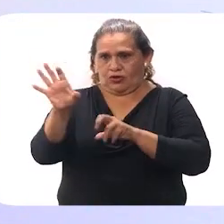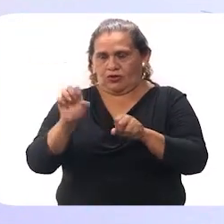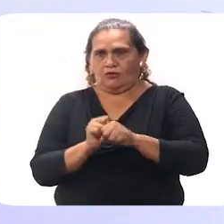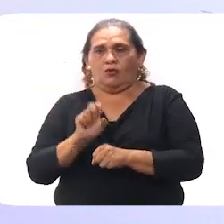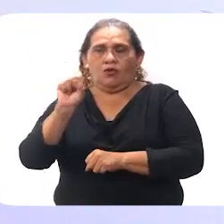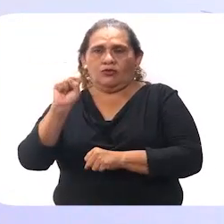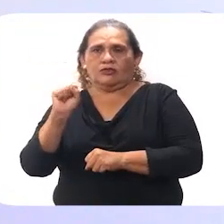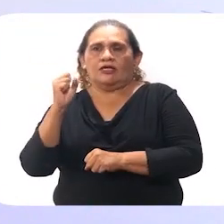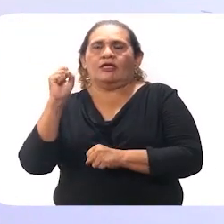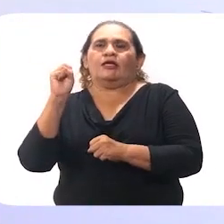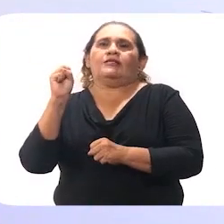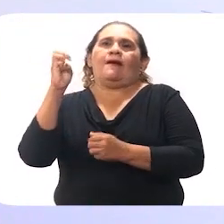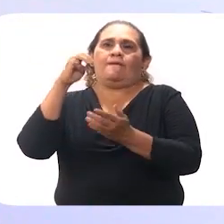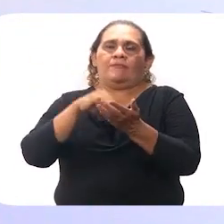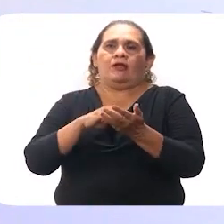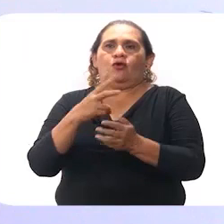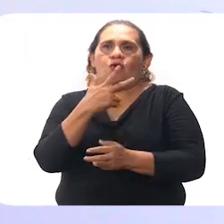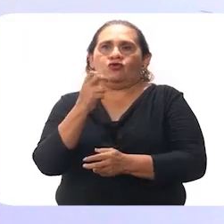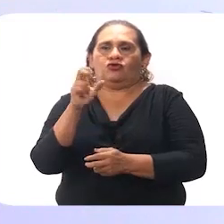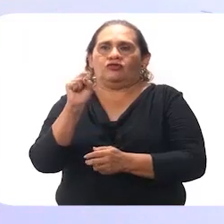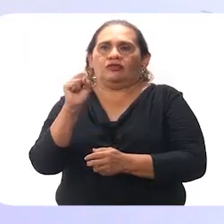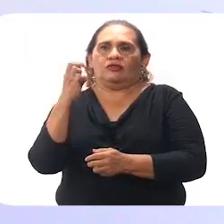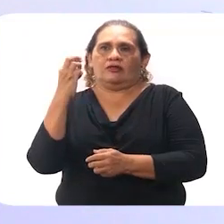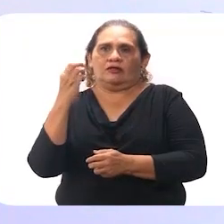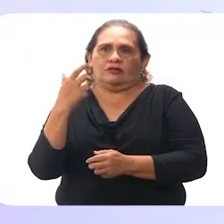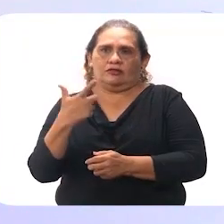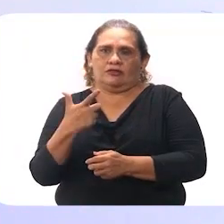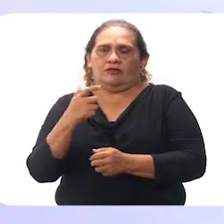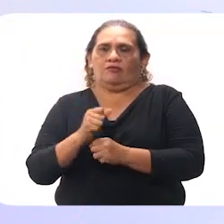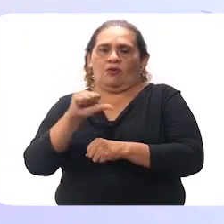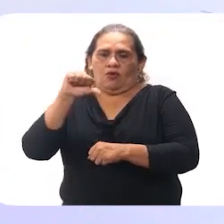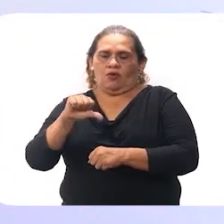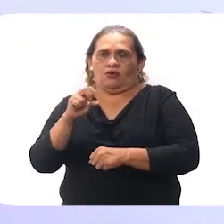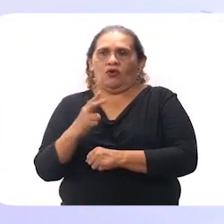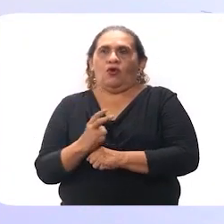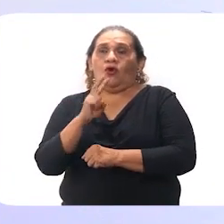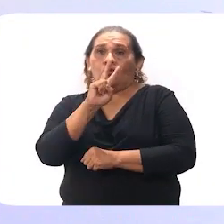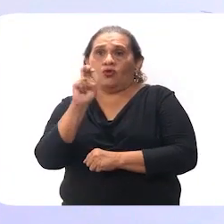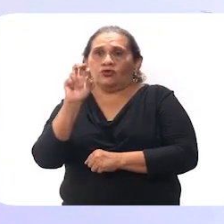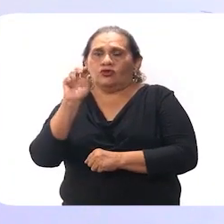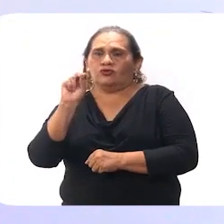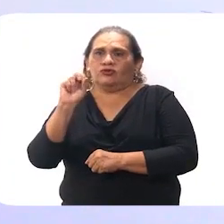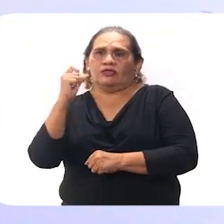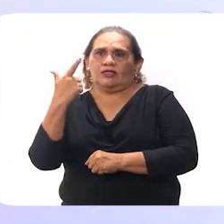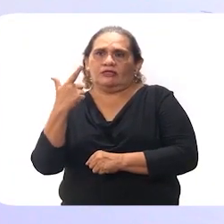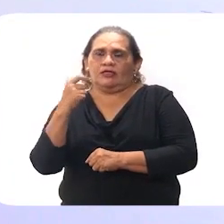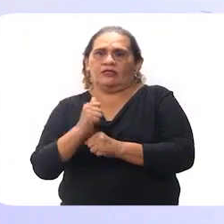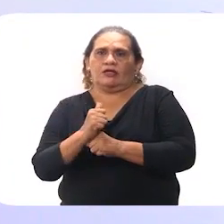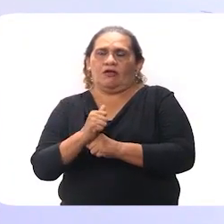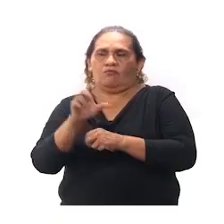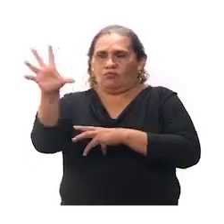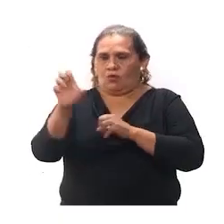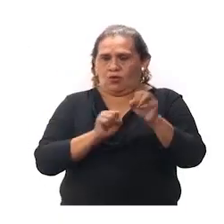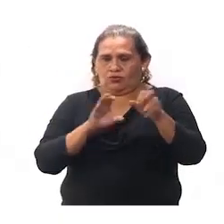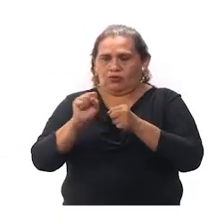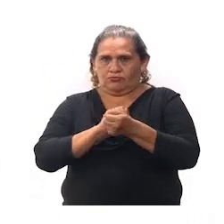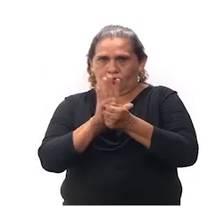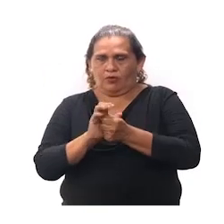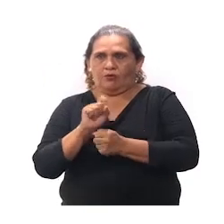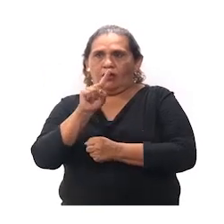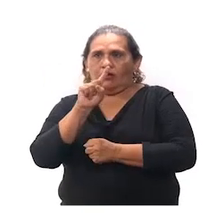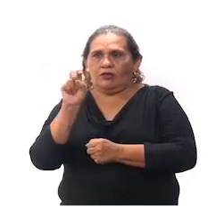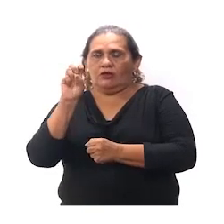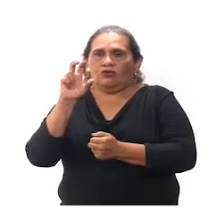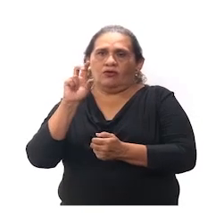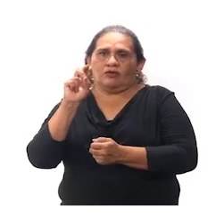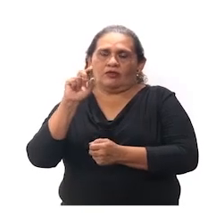es 60.887. Hoy se detectaron 287 nuevos contagios de coronavirus. 132